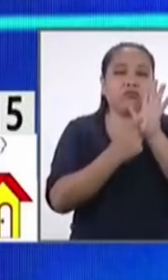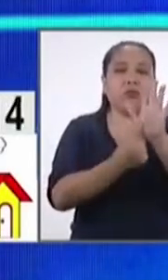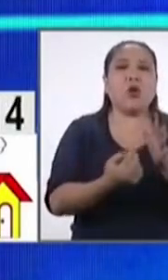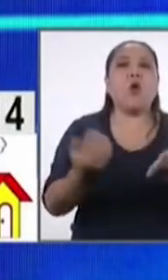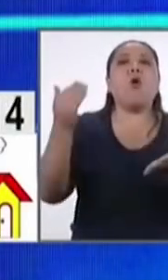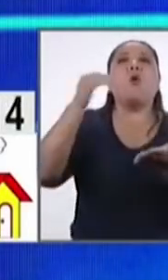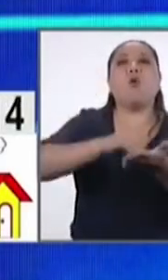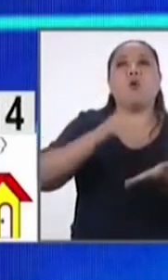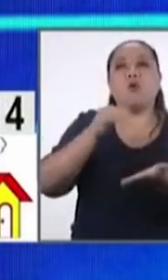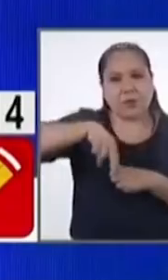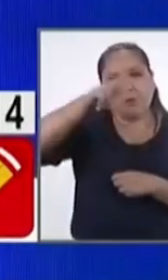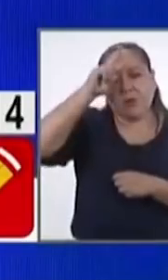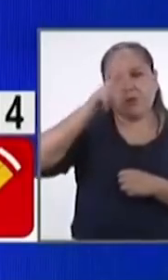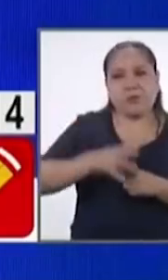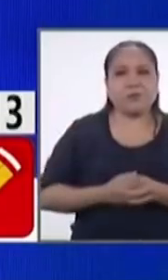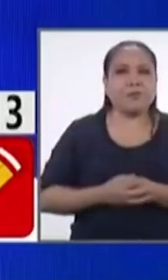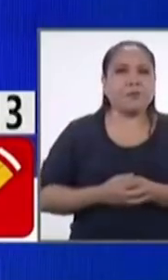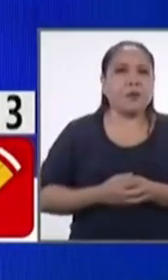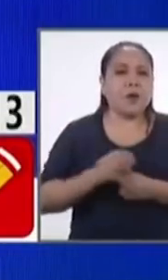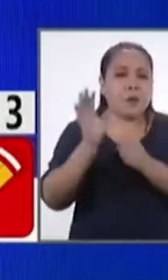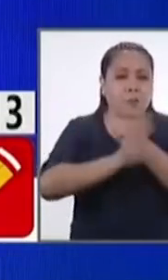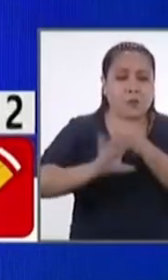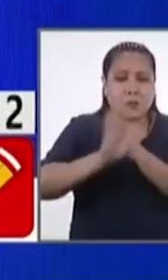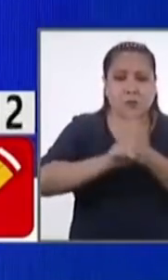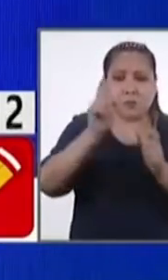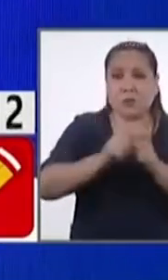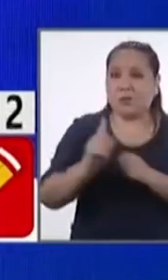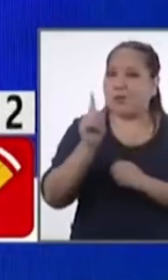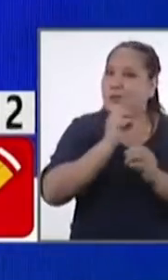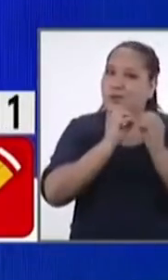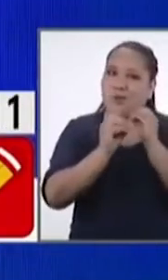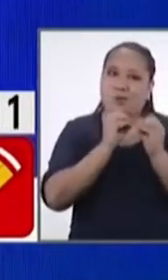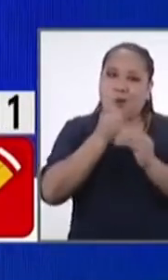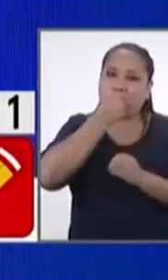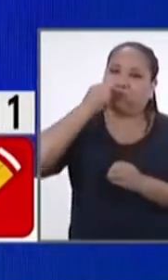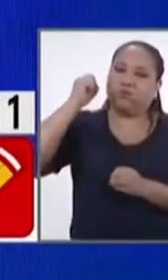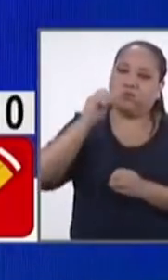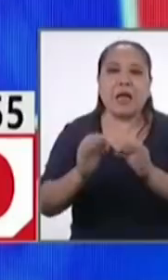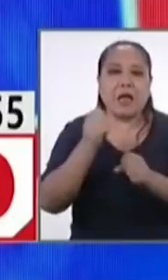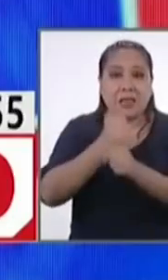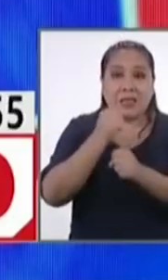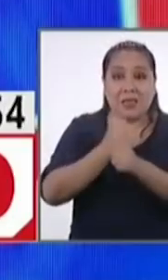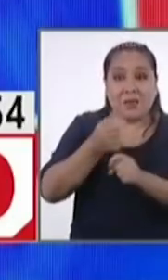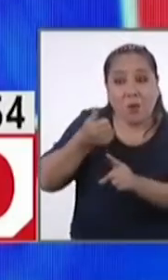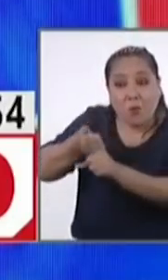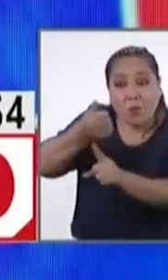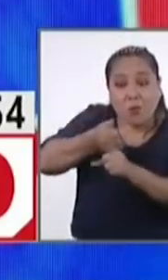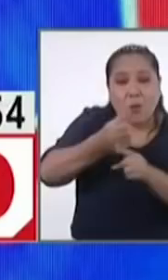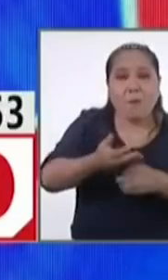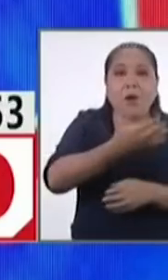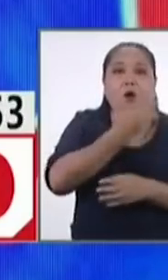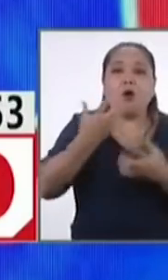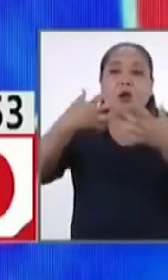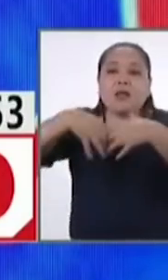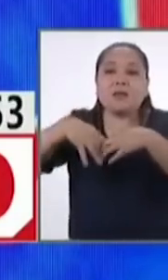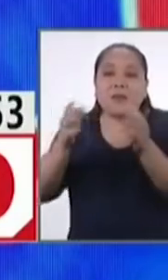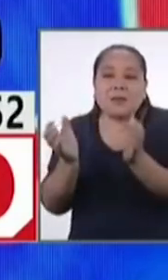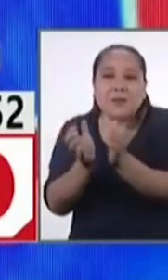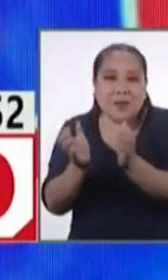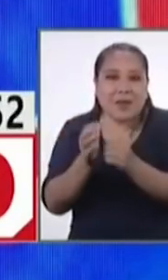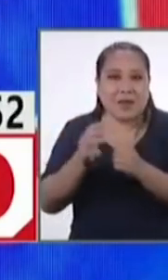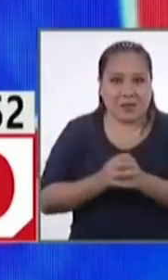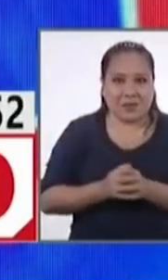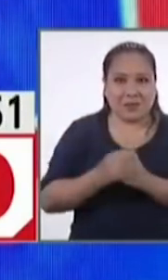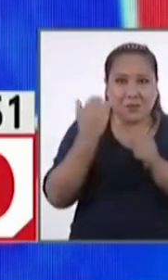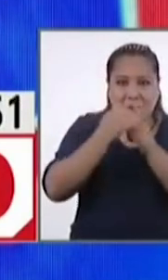cambio de constitución a la seguridad ciudadana no se arregla con bombas no se arregla con bombas lacrimógenas situación de las pequeñas y micro empresas no estamos